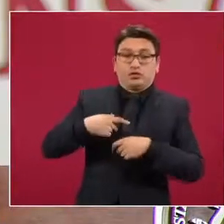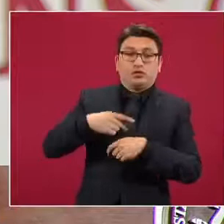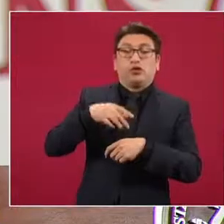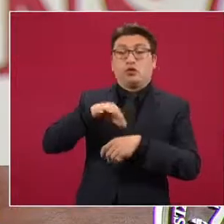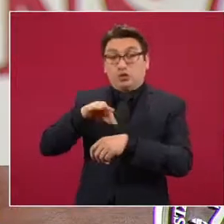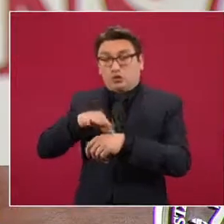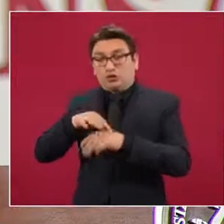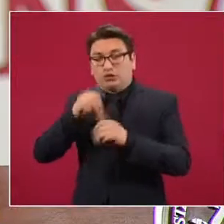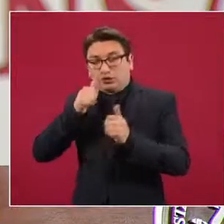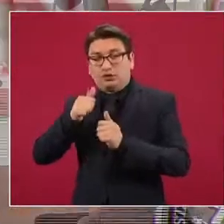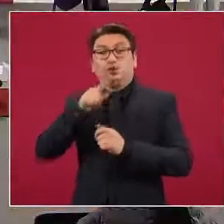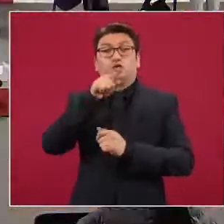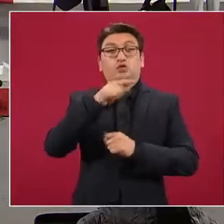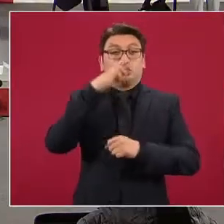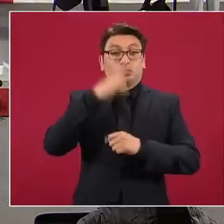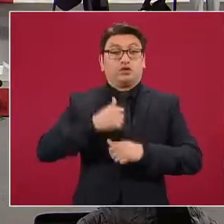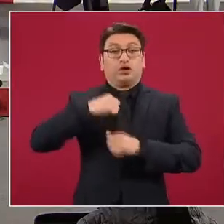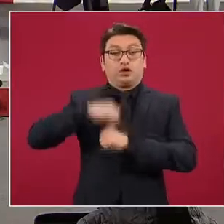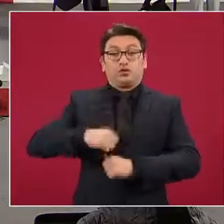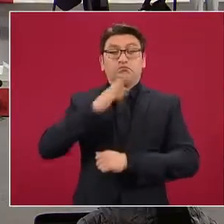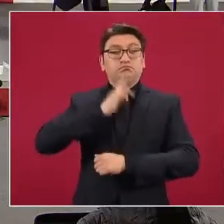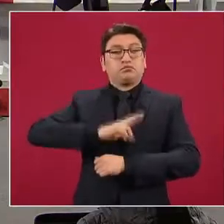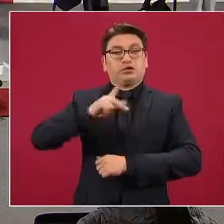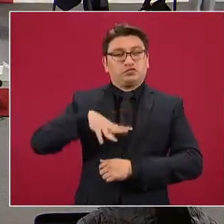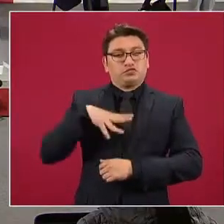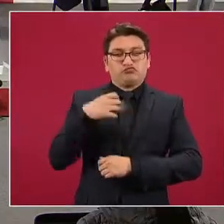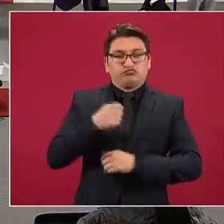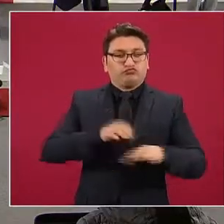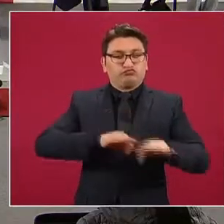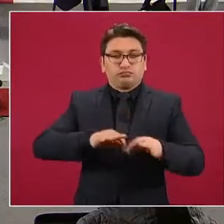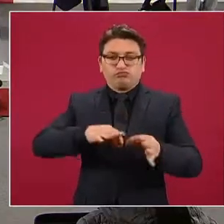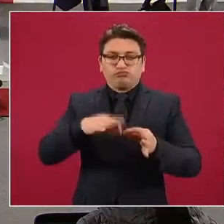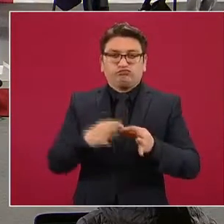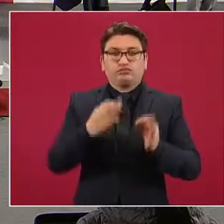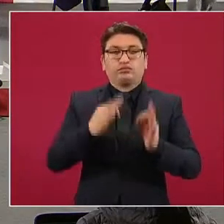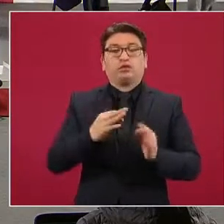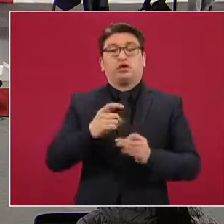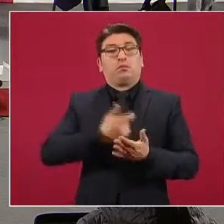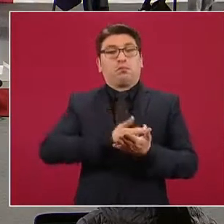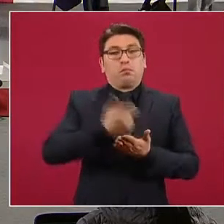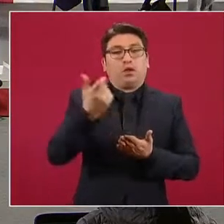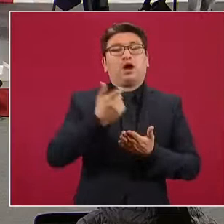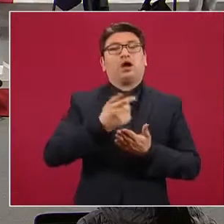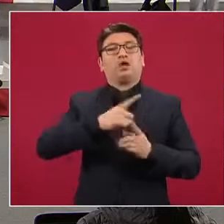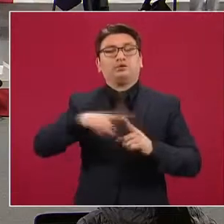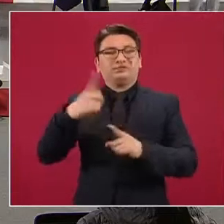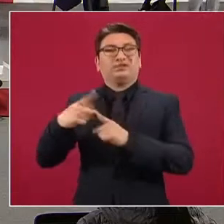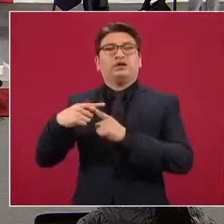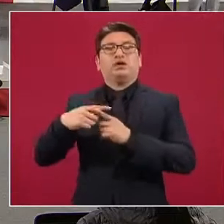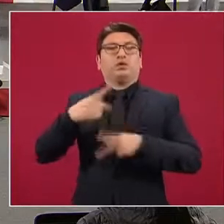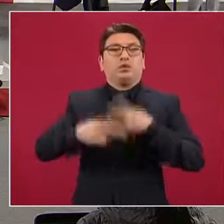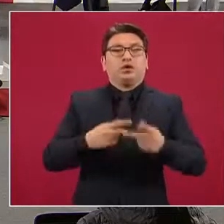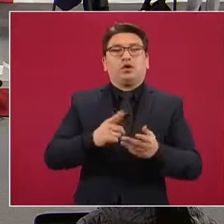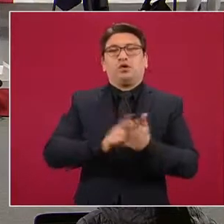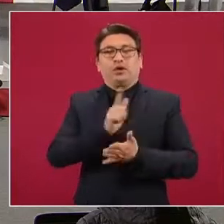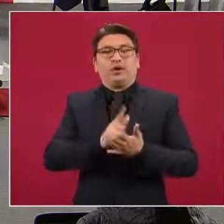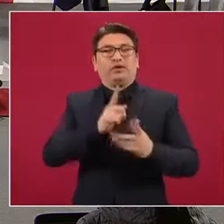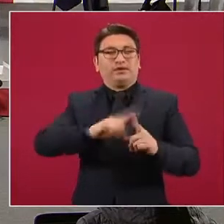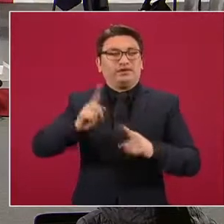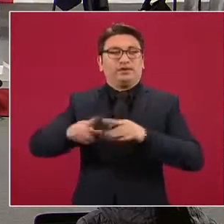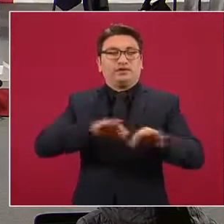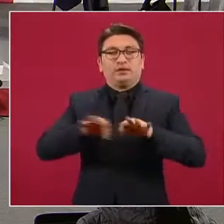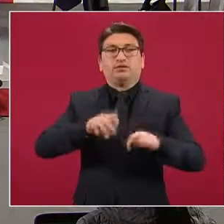mejor de ti mismo. La paga, el salario, los honorarios y las prestaciones laborales son